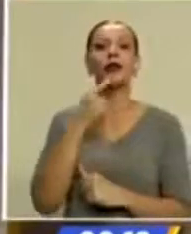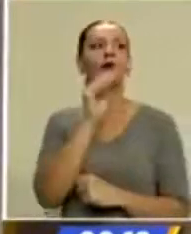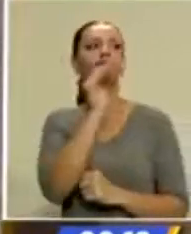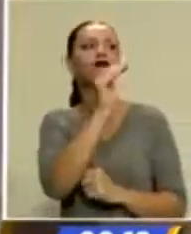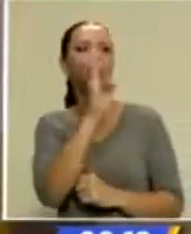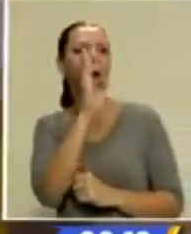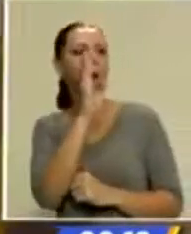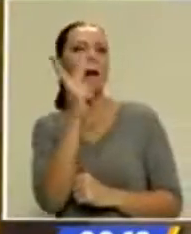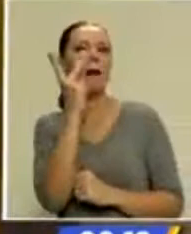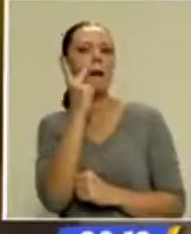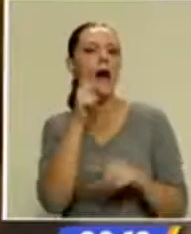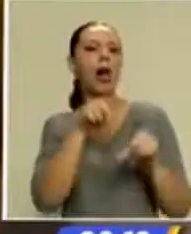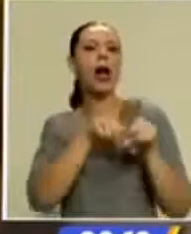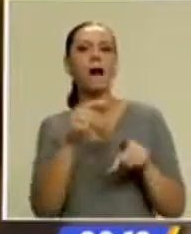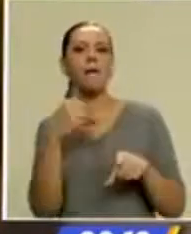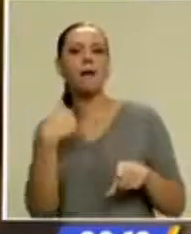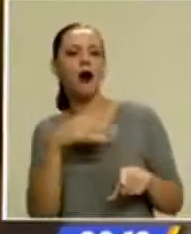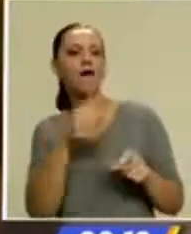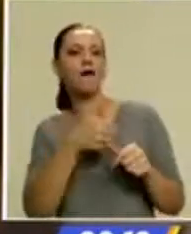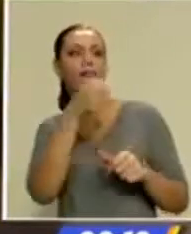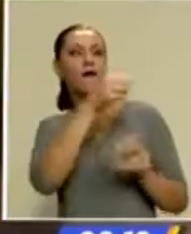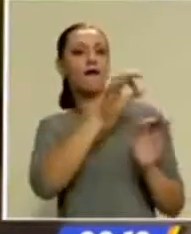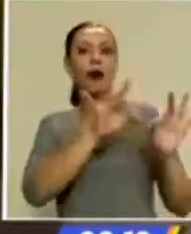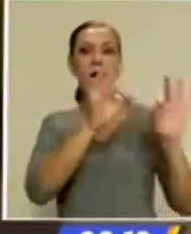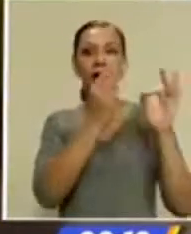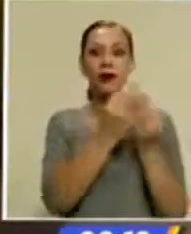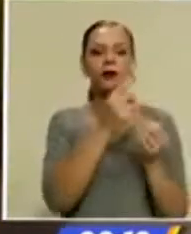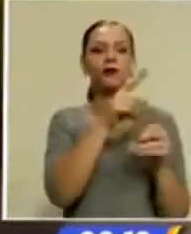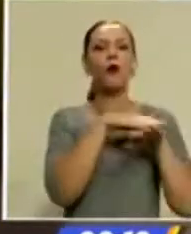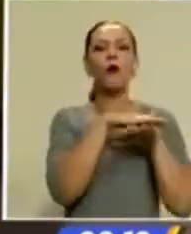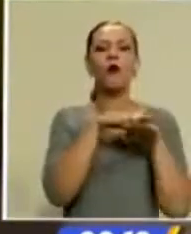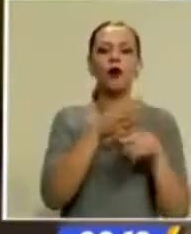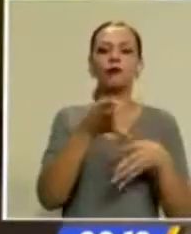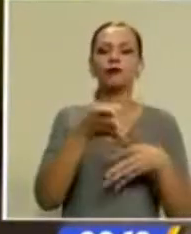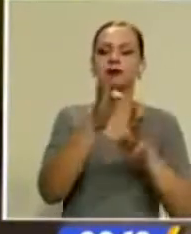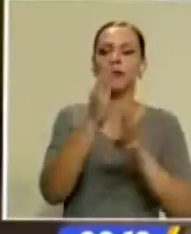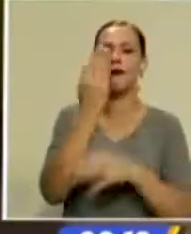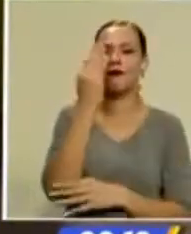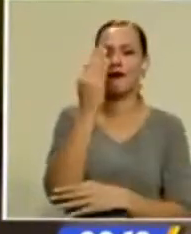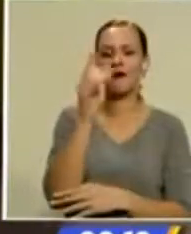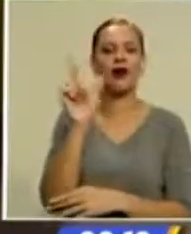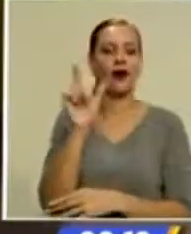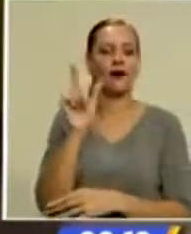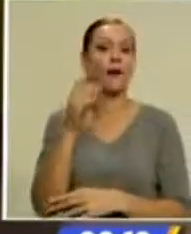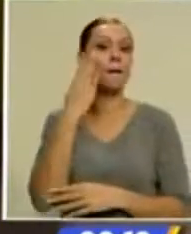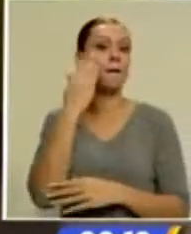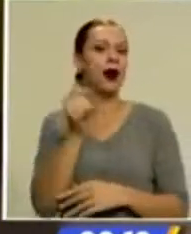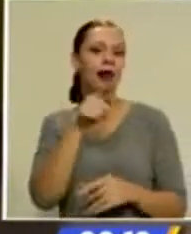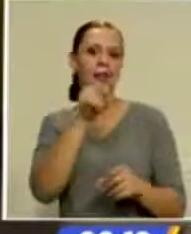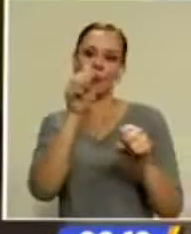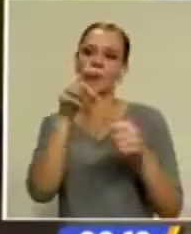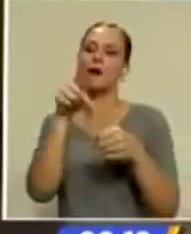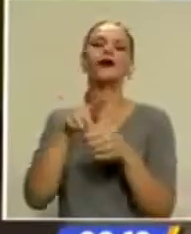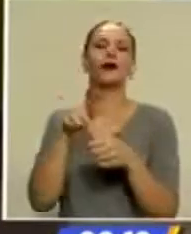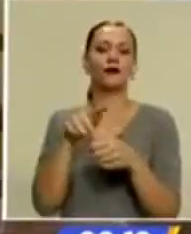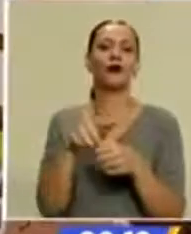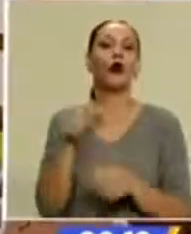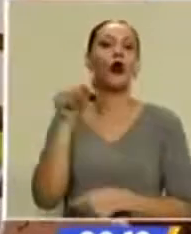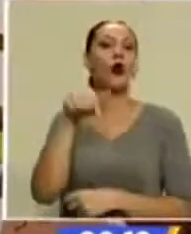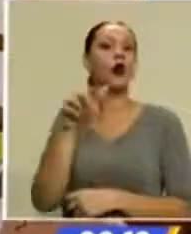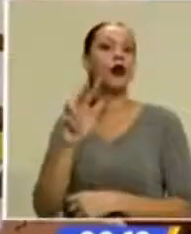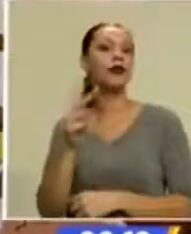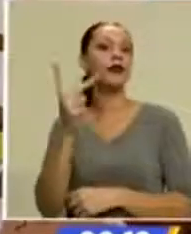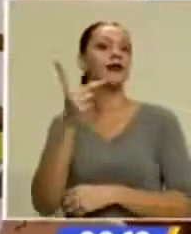mamá, al papá, al hermano más grande que compartan esta transmisión de Facebook Live para que queden participando. Hoy es